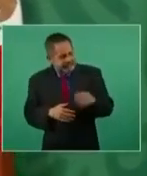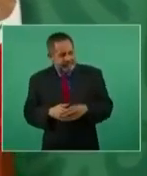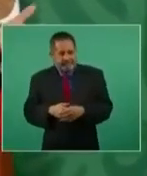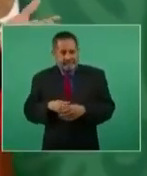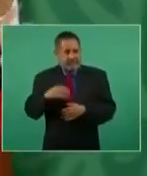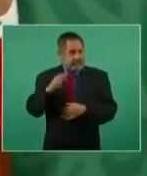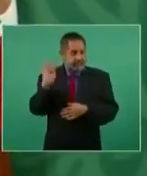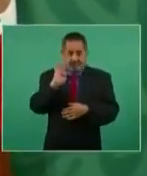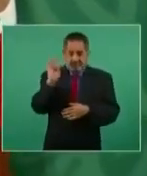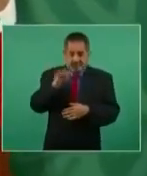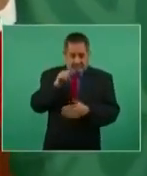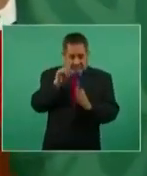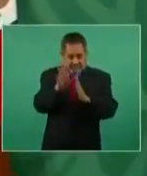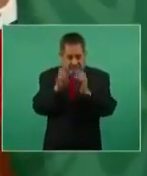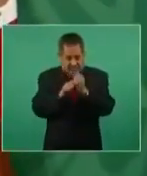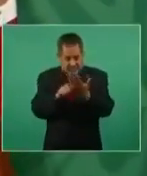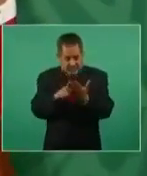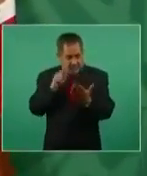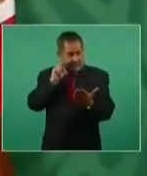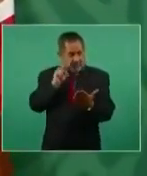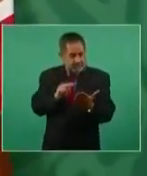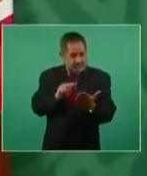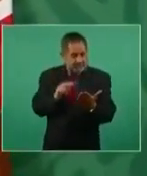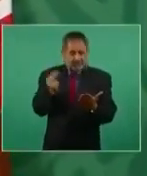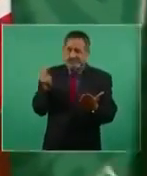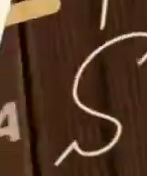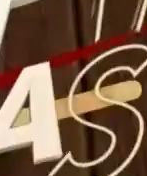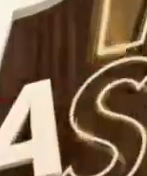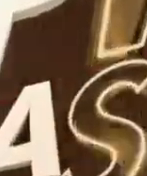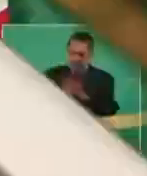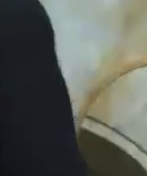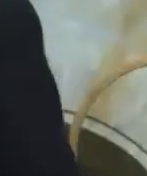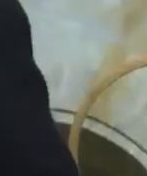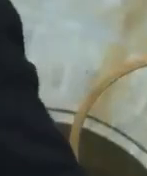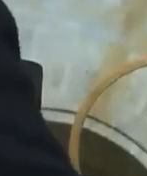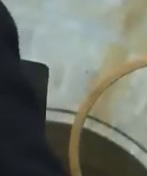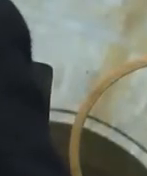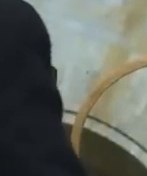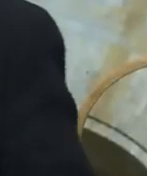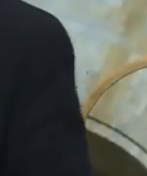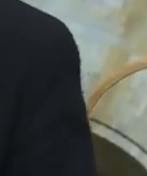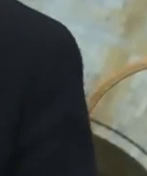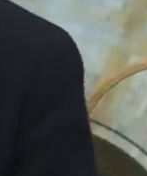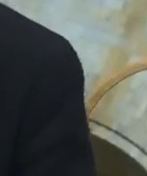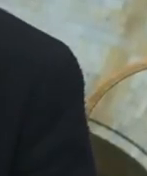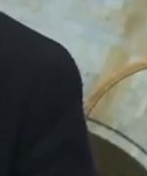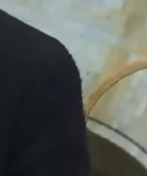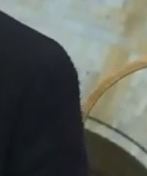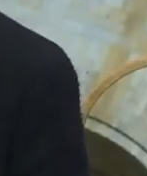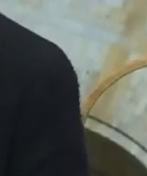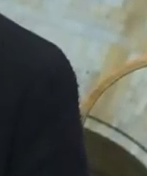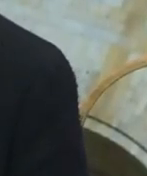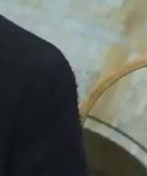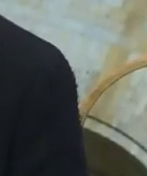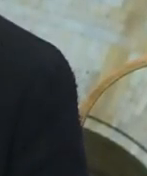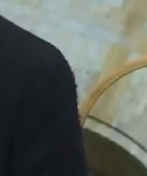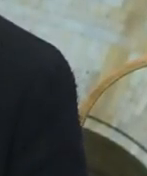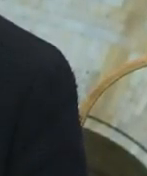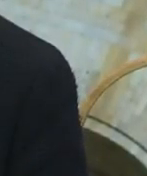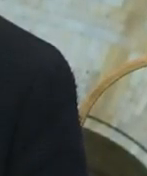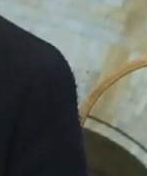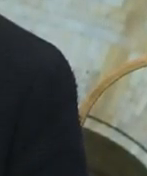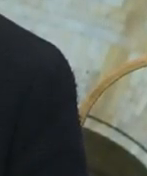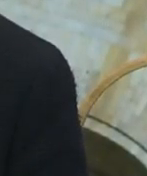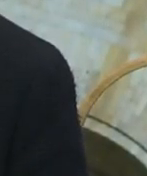hace guaje. No, hombre, ¿cómo es tu papá? No, hagas eso. no, no, no. otra cosa. Aquí no me da nadie. Bueno, el senador y exdirigente del PAN, Gustavo